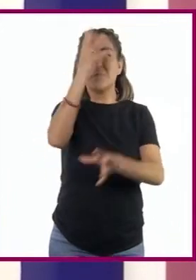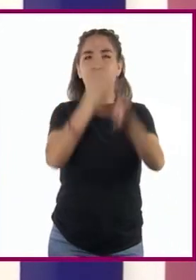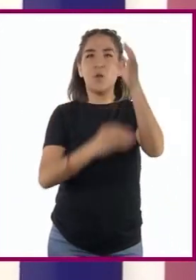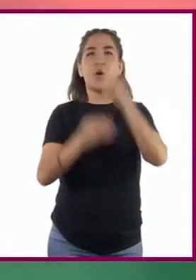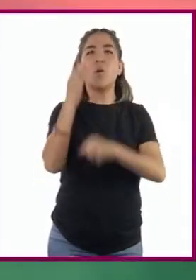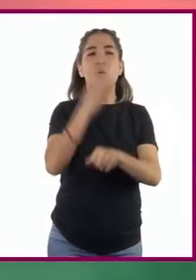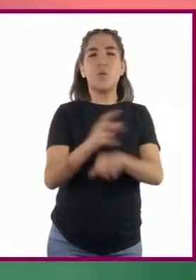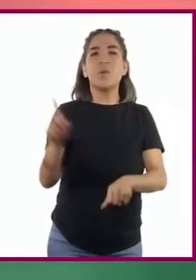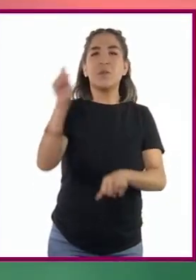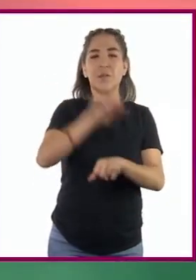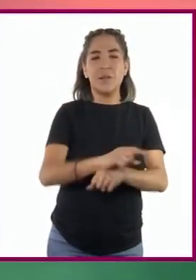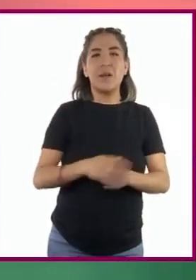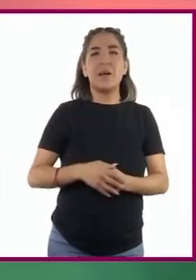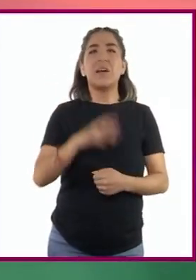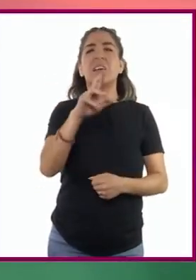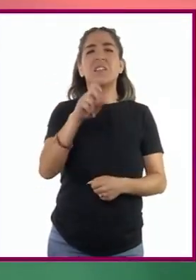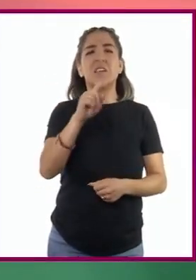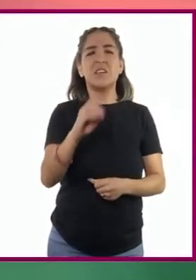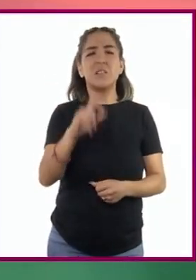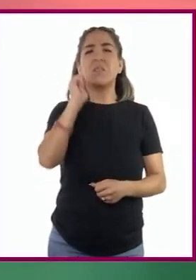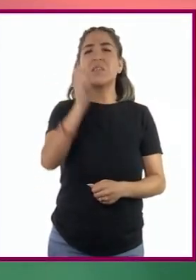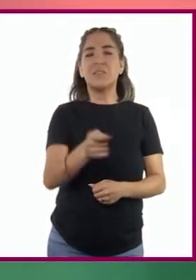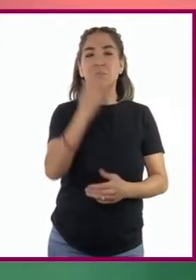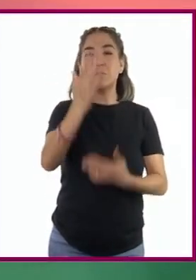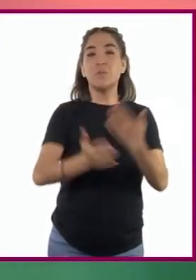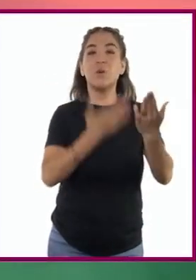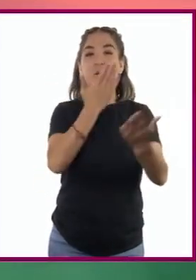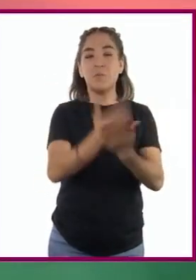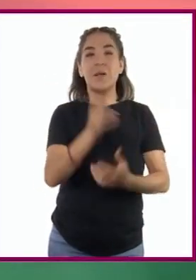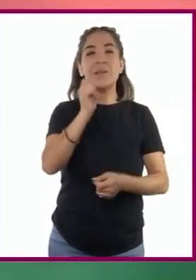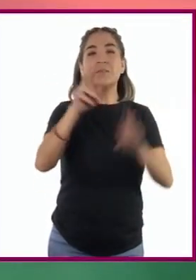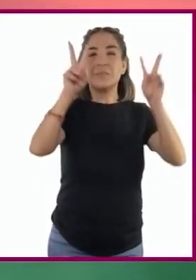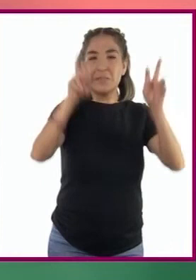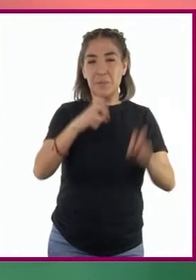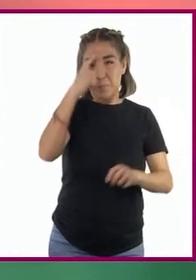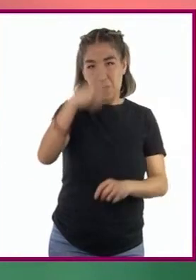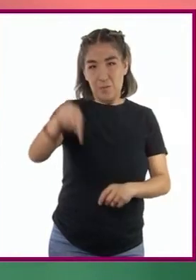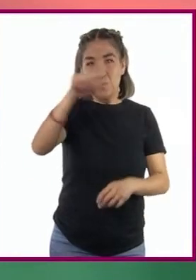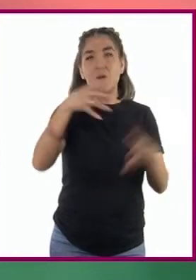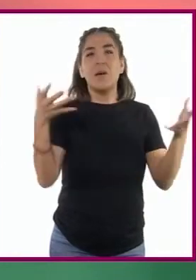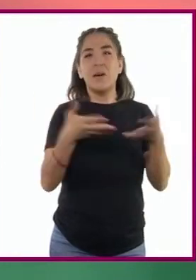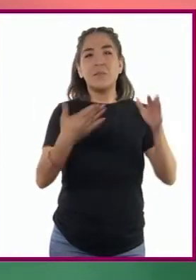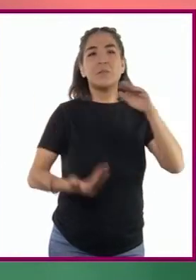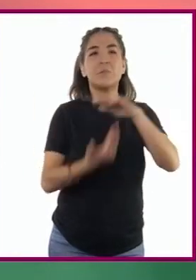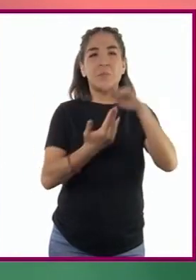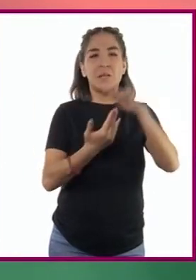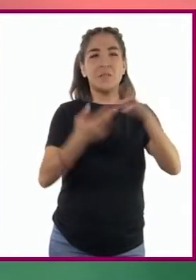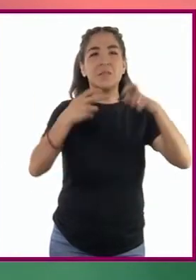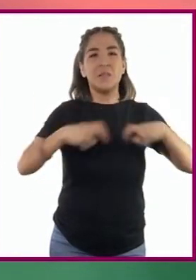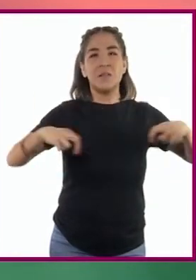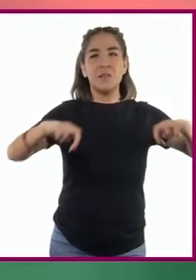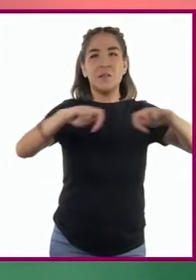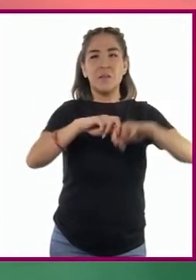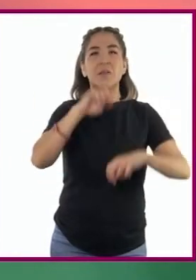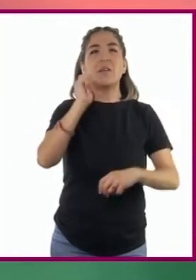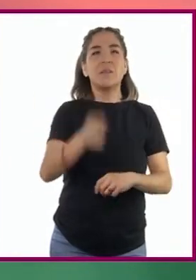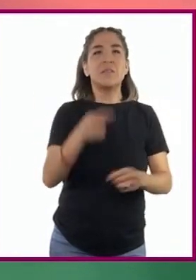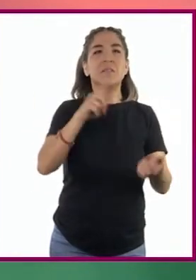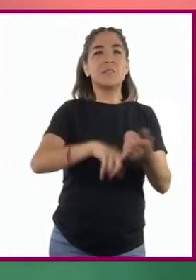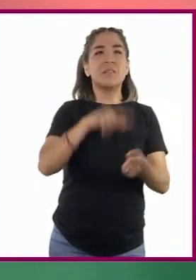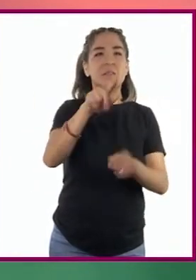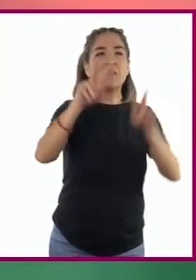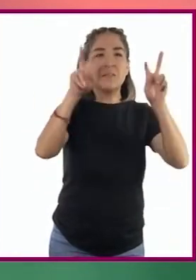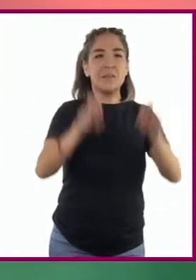hoy. El reto consiste en proponer un tema para realizar una mesa redonda en casa, un